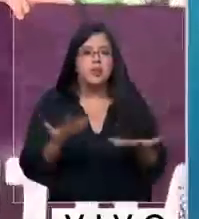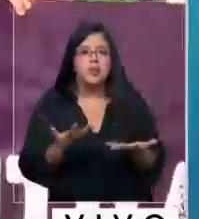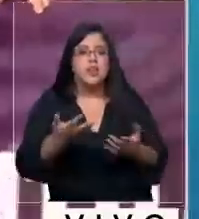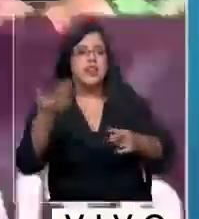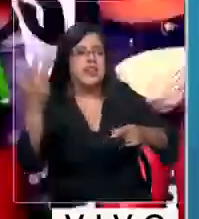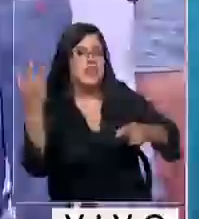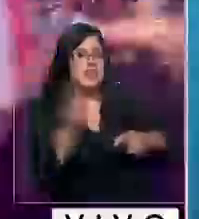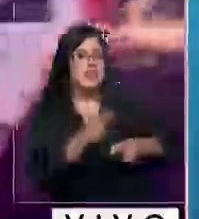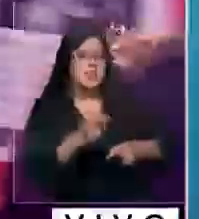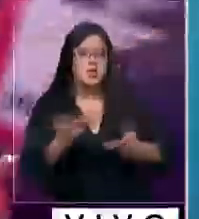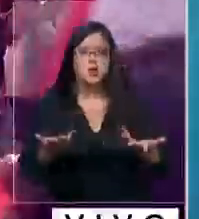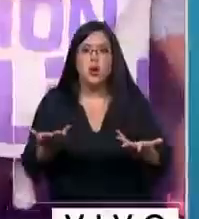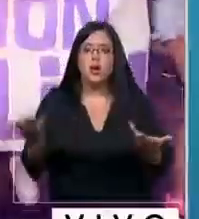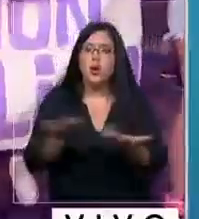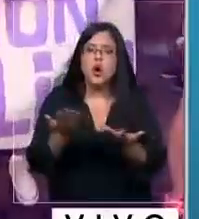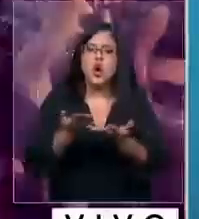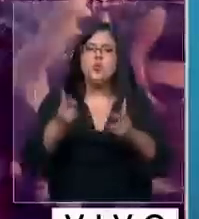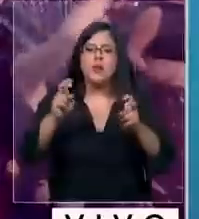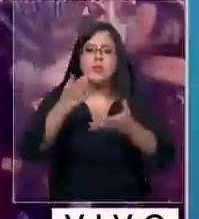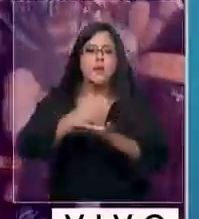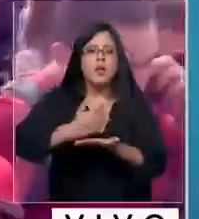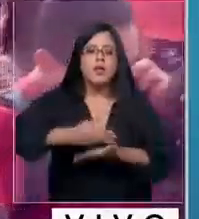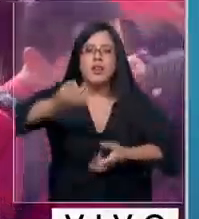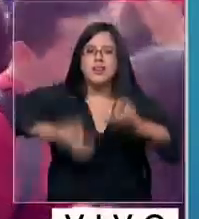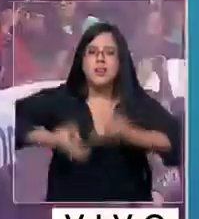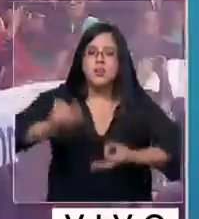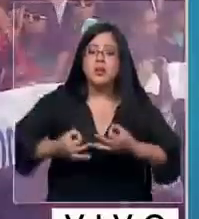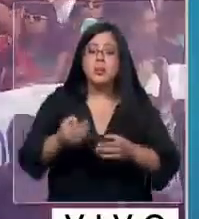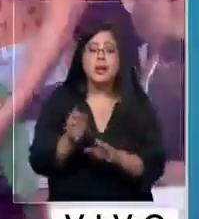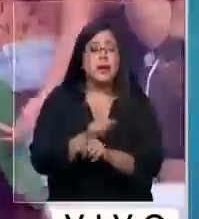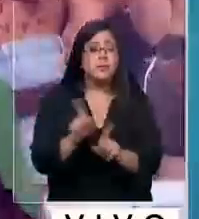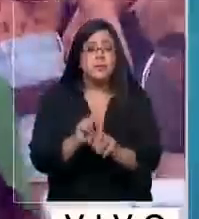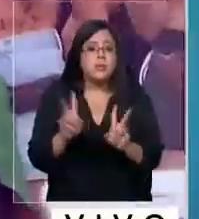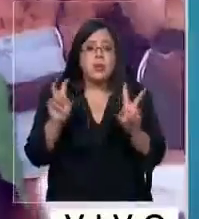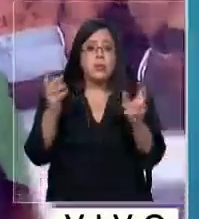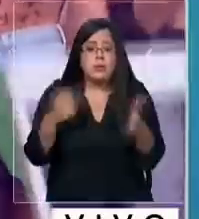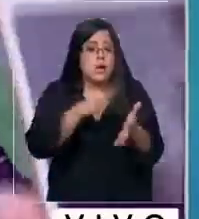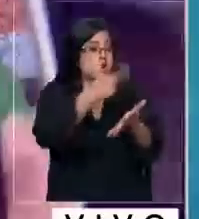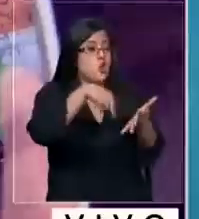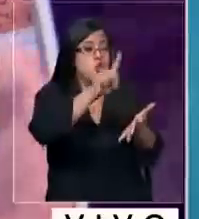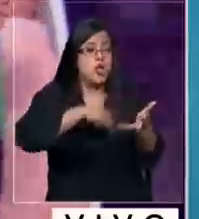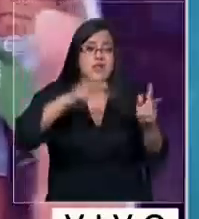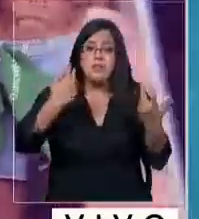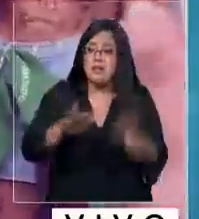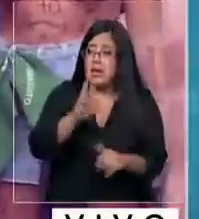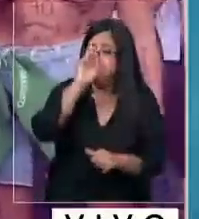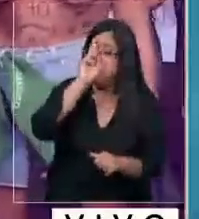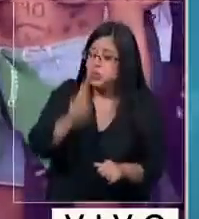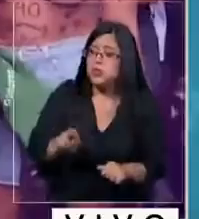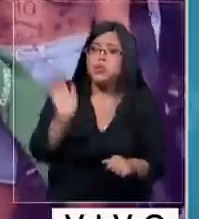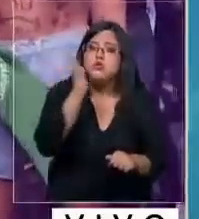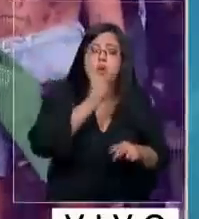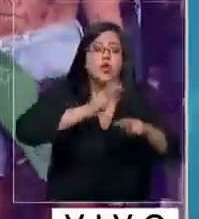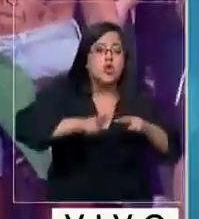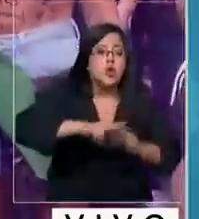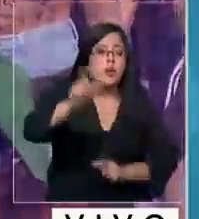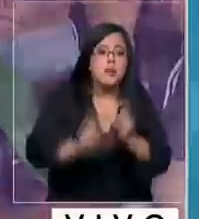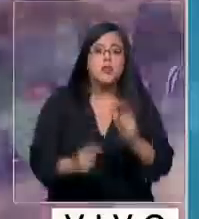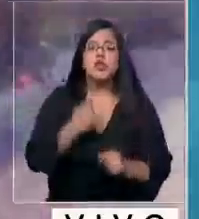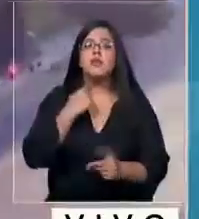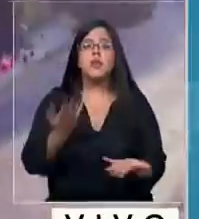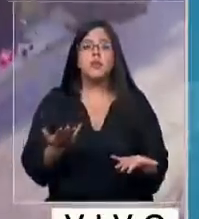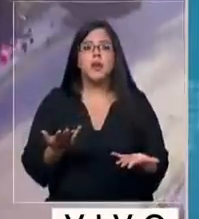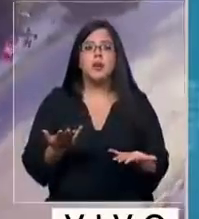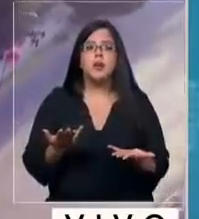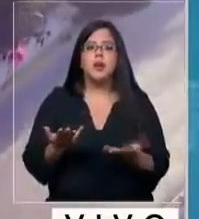las medidas de justicia y de reparación porque de nada nos sirve que haya un reconocimiento si no hay justicia y si no hay reparación hacia las víctimas que va a tener de distinto esta